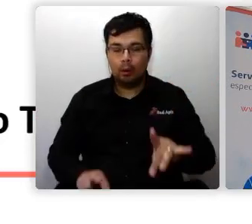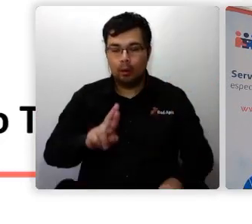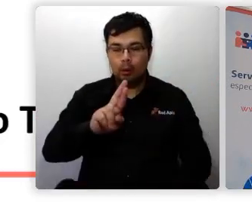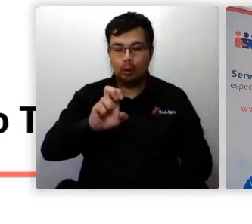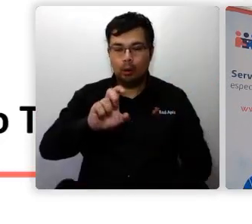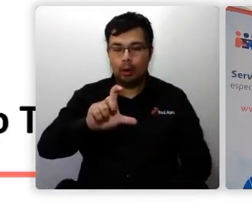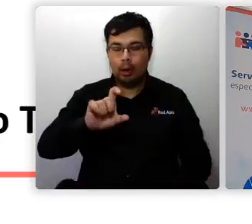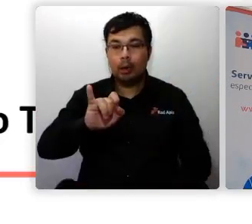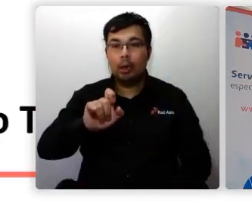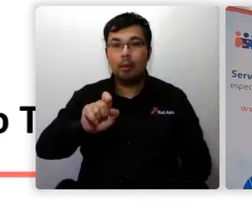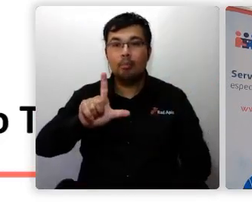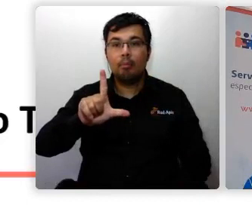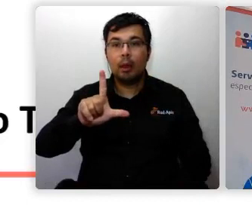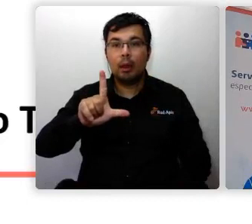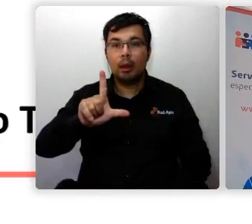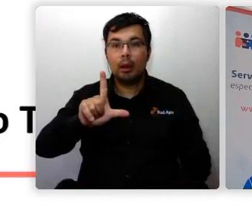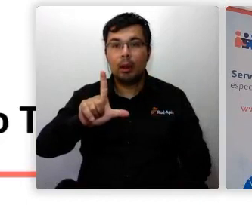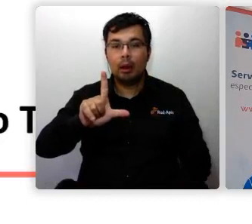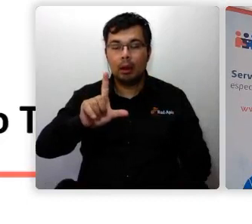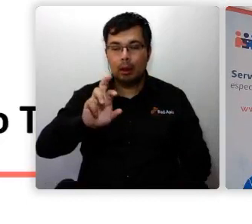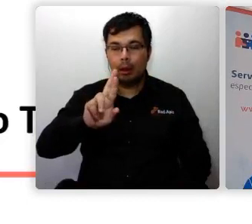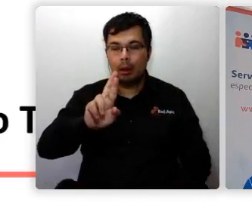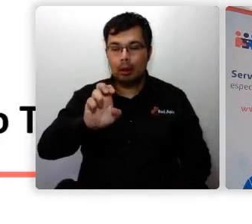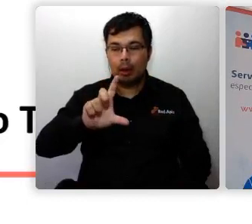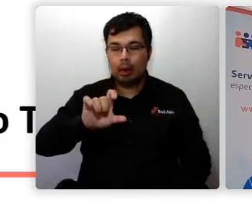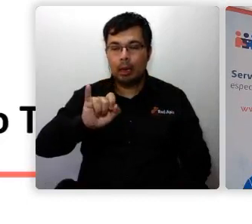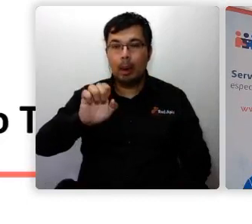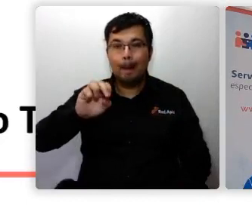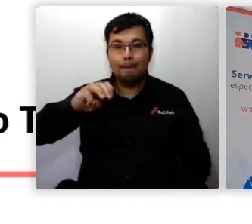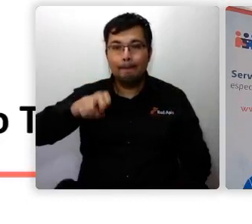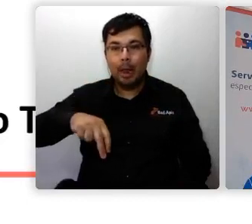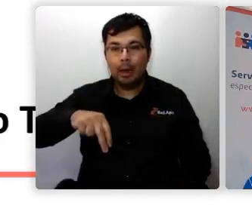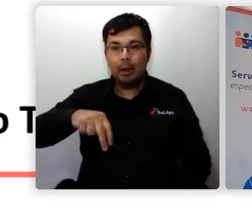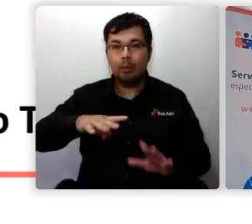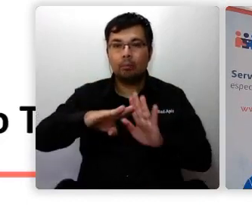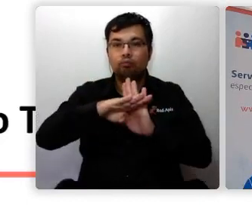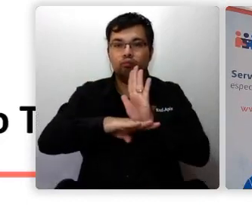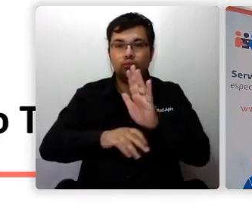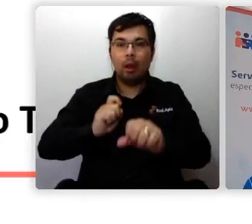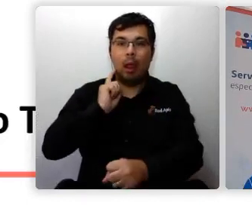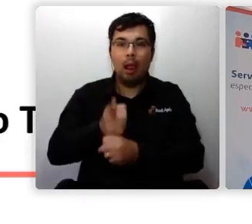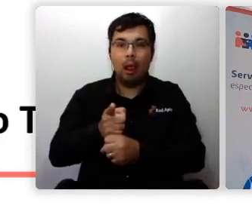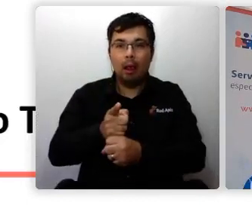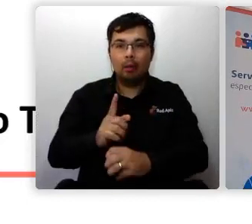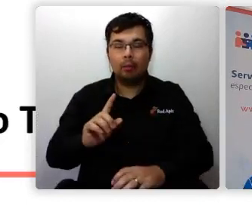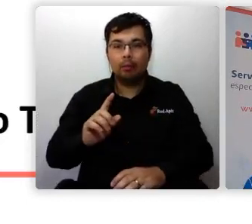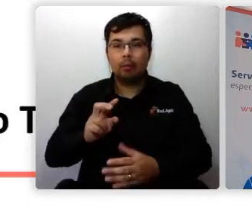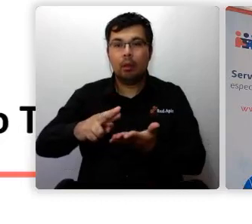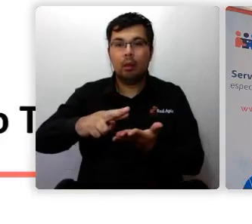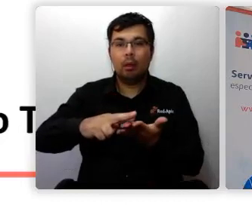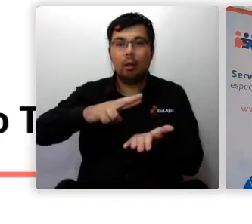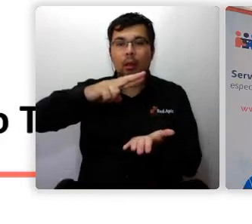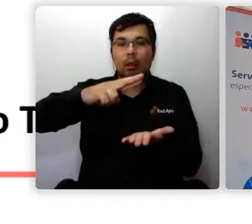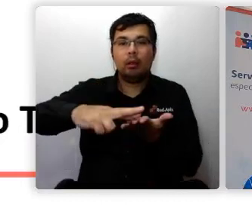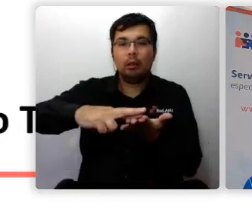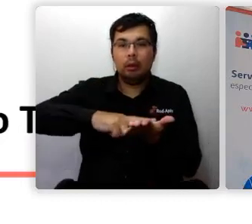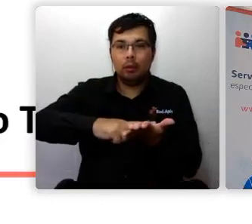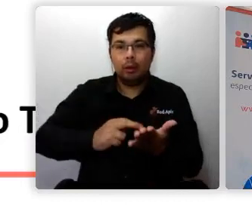claridad cuál régimen le conviene, cuál tiene tal y tal características. Nosotros podemos apoyarlo